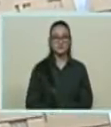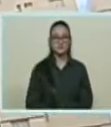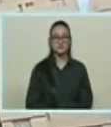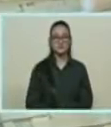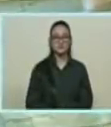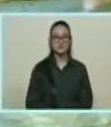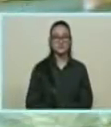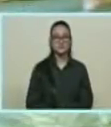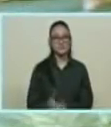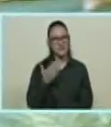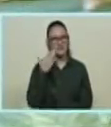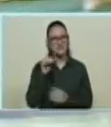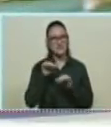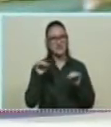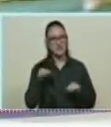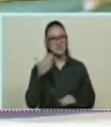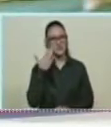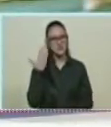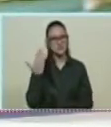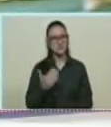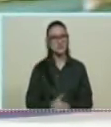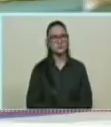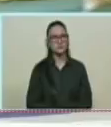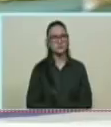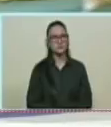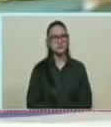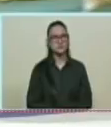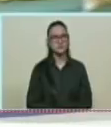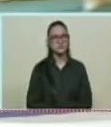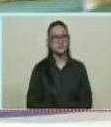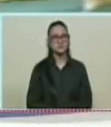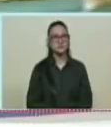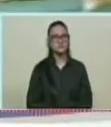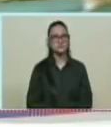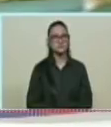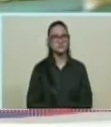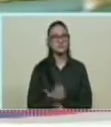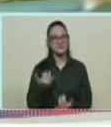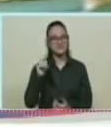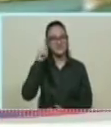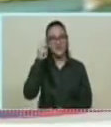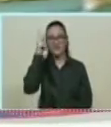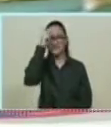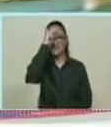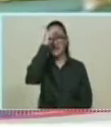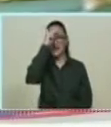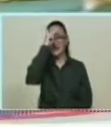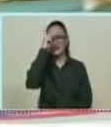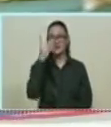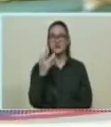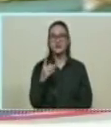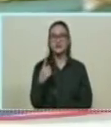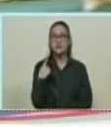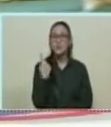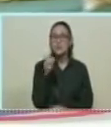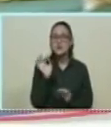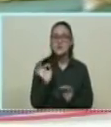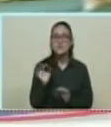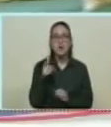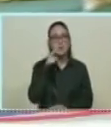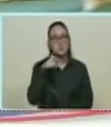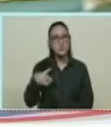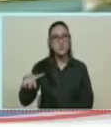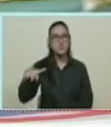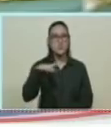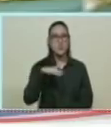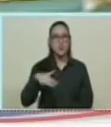Ahí ustedes ven el sistema, ¿verdad? Aquí se aplica lo que Taren me recordaba ahorita. Solo el pueblo